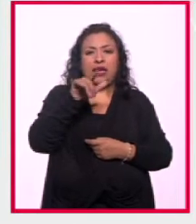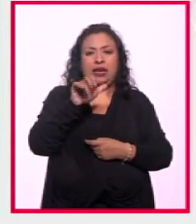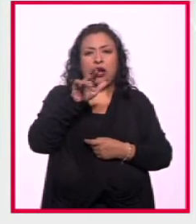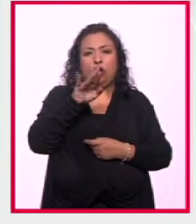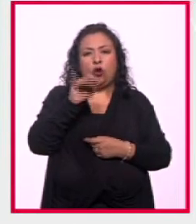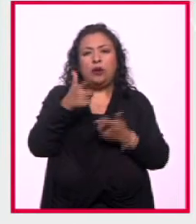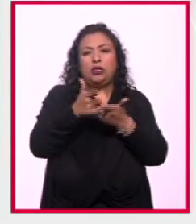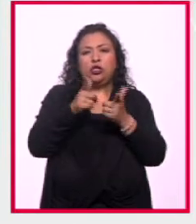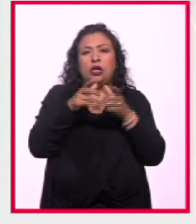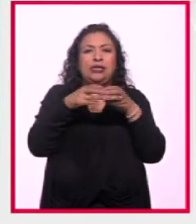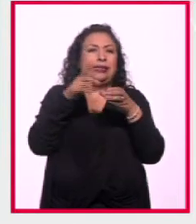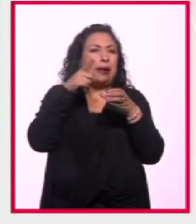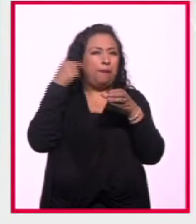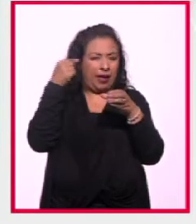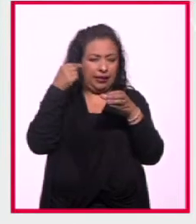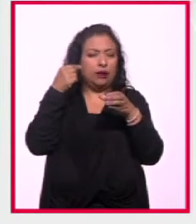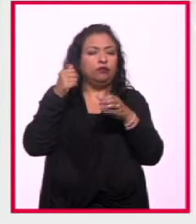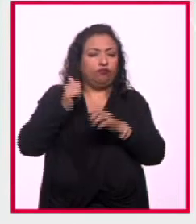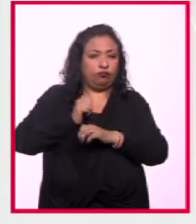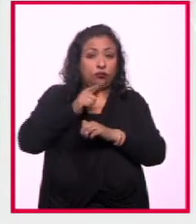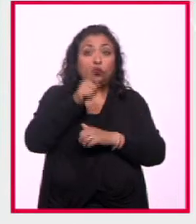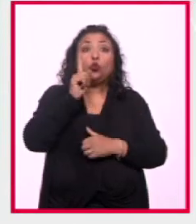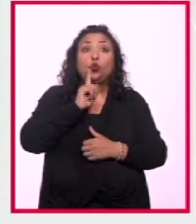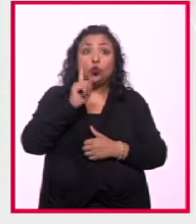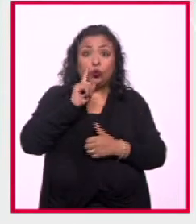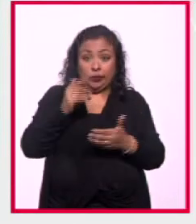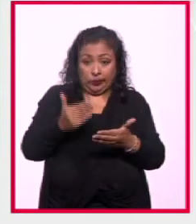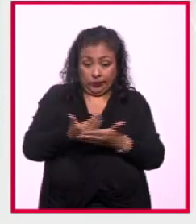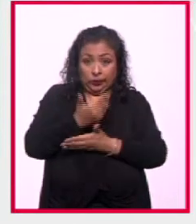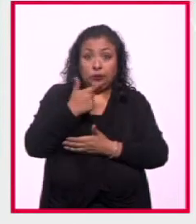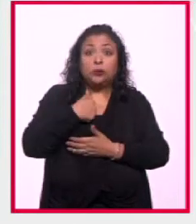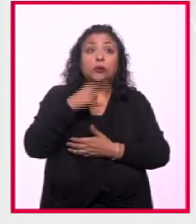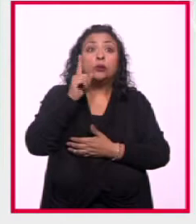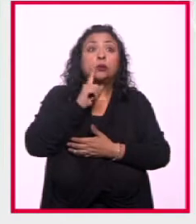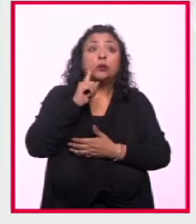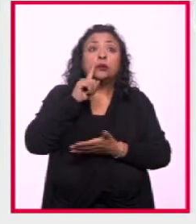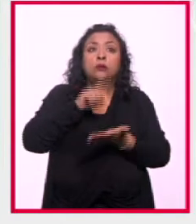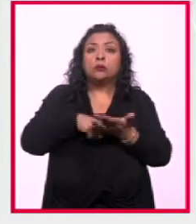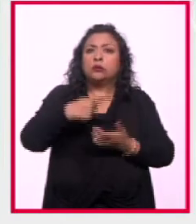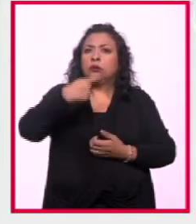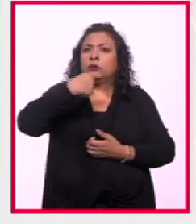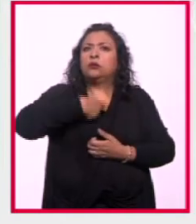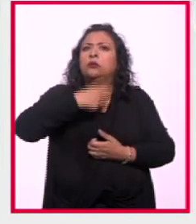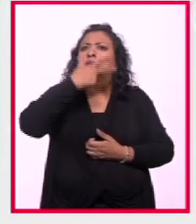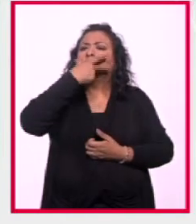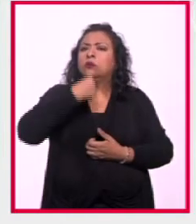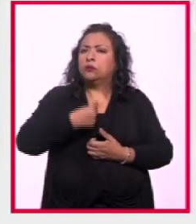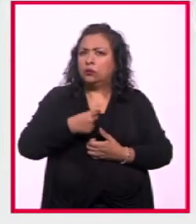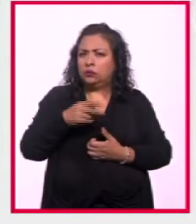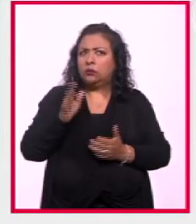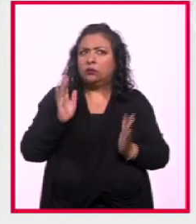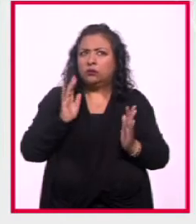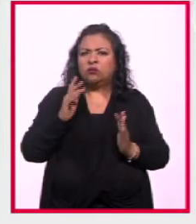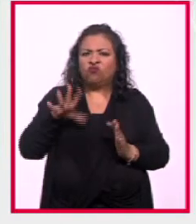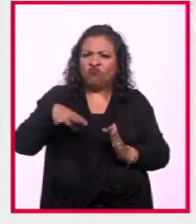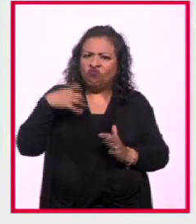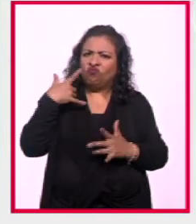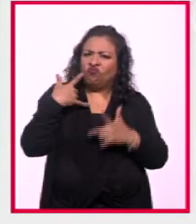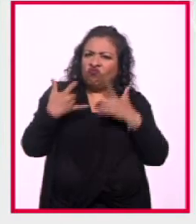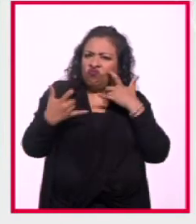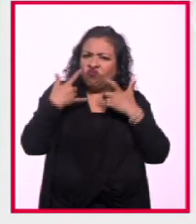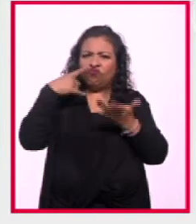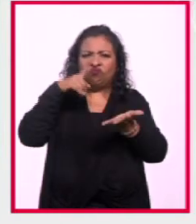del ejército zapatista que ya era mujer había nacido mujer pero tenía una identidad masculina y ella luchó